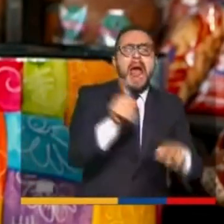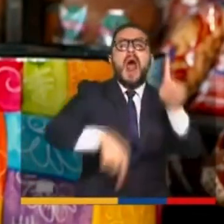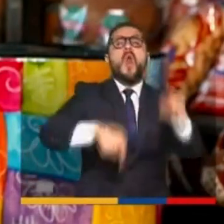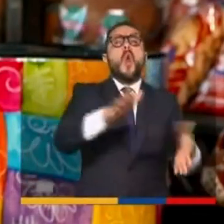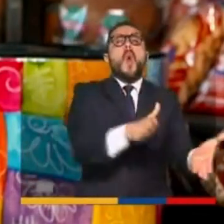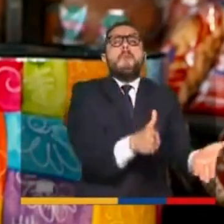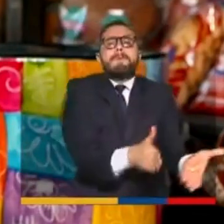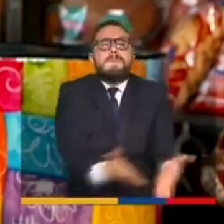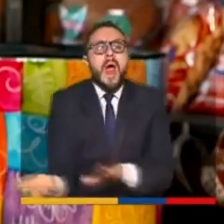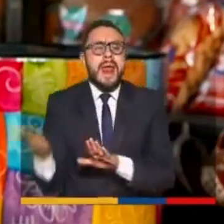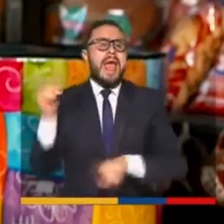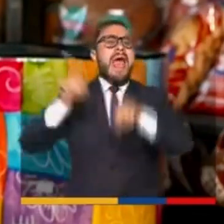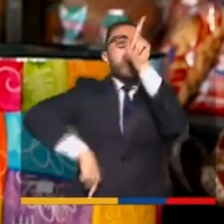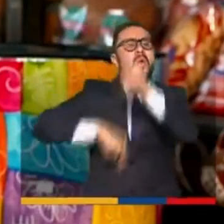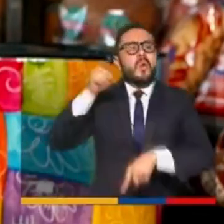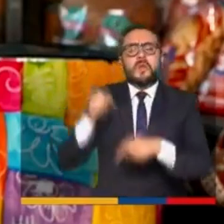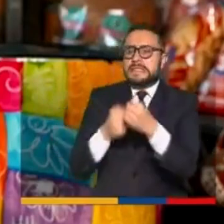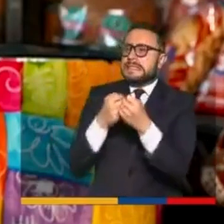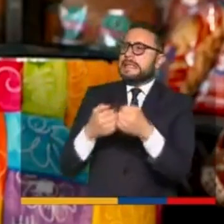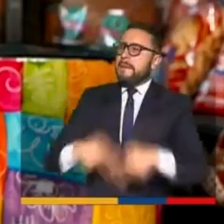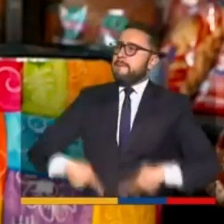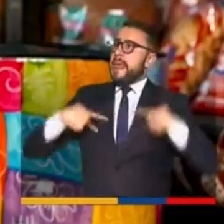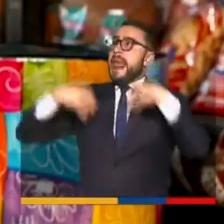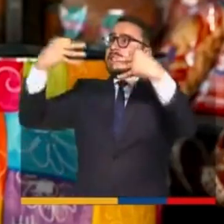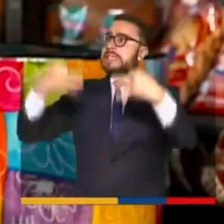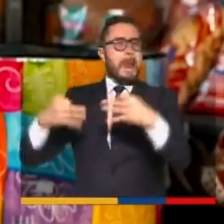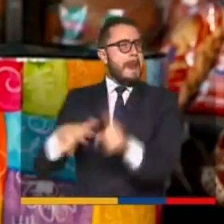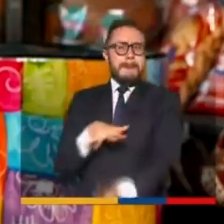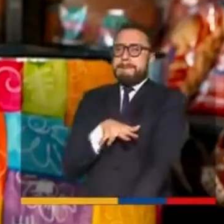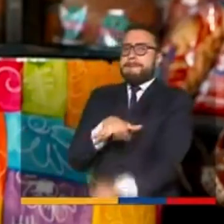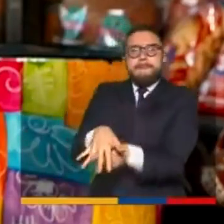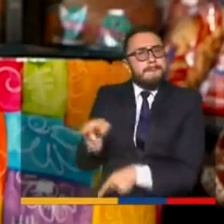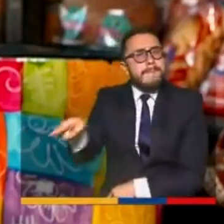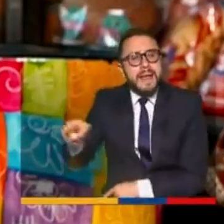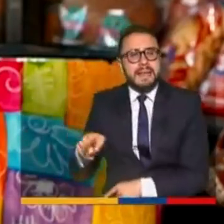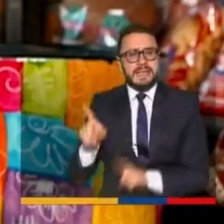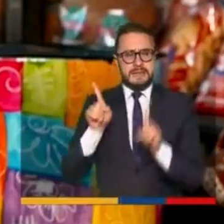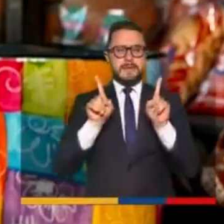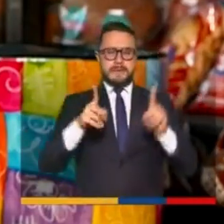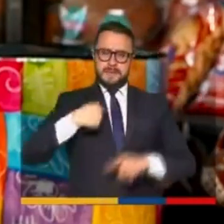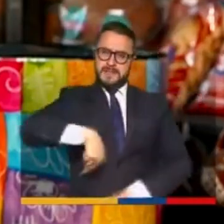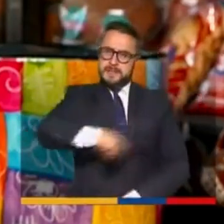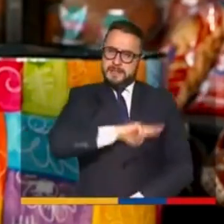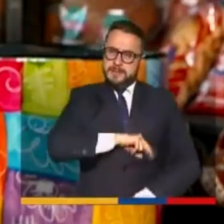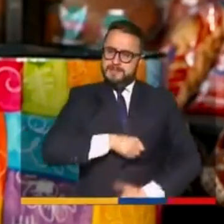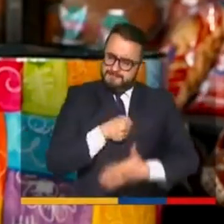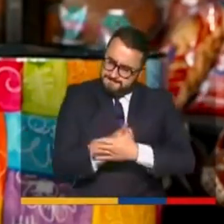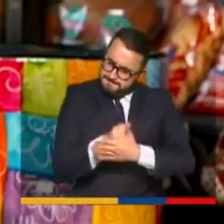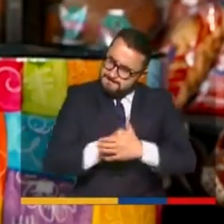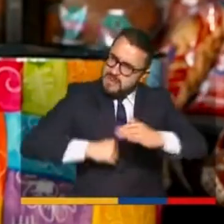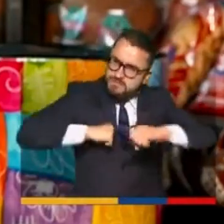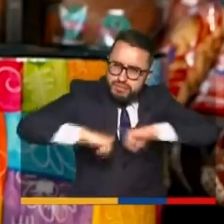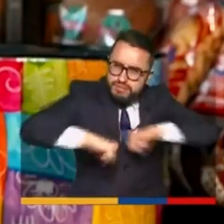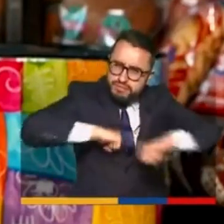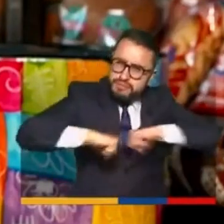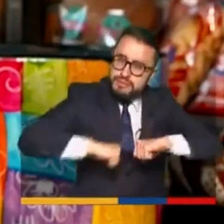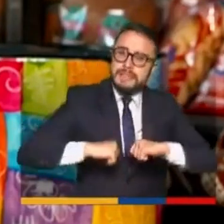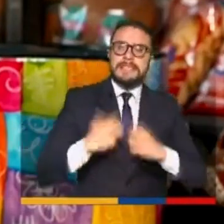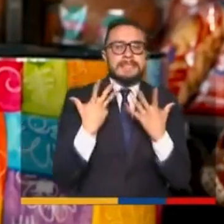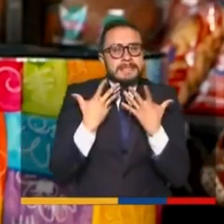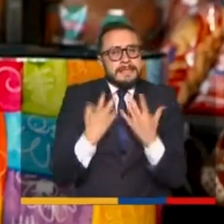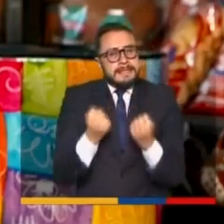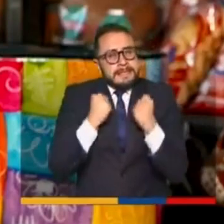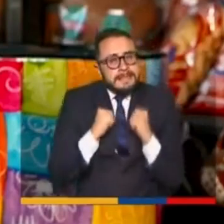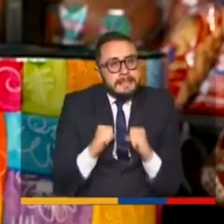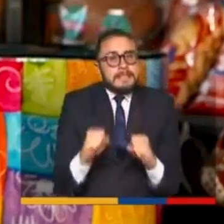cuesta seguridad, pero que con empeño tratamos de hacer, porque creemos que sin